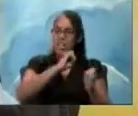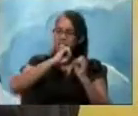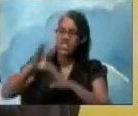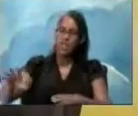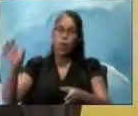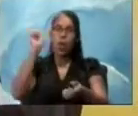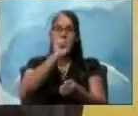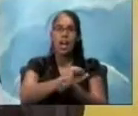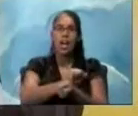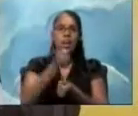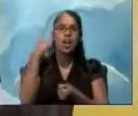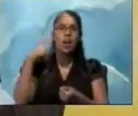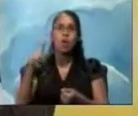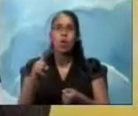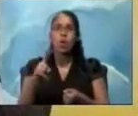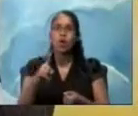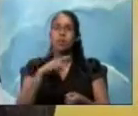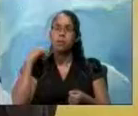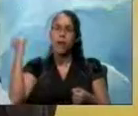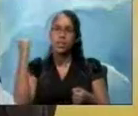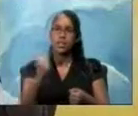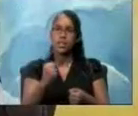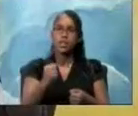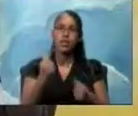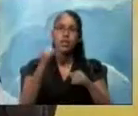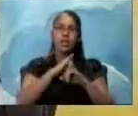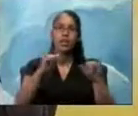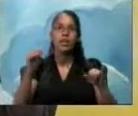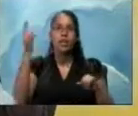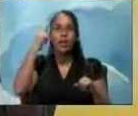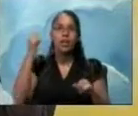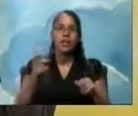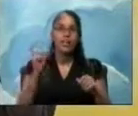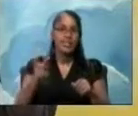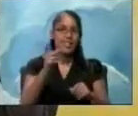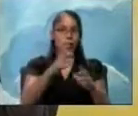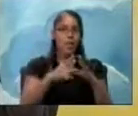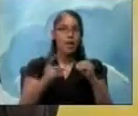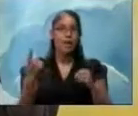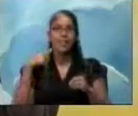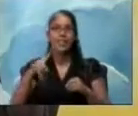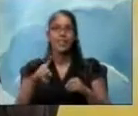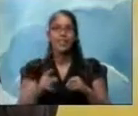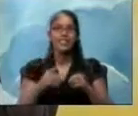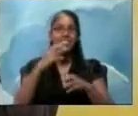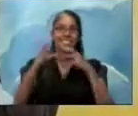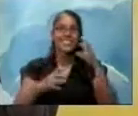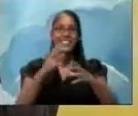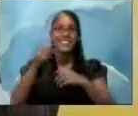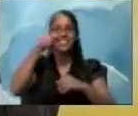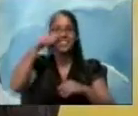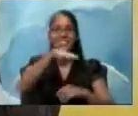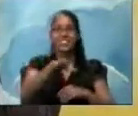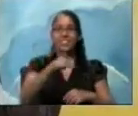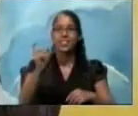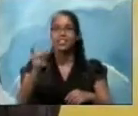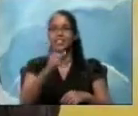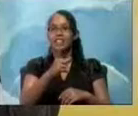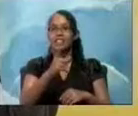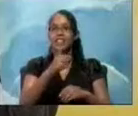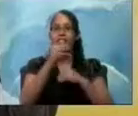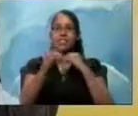cárcel por sedición. Ya sabemos que alguien que comete sedición es alguien que alborota al pueblo, es alguien que